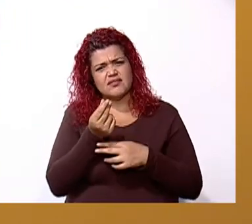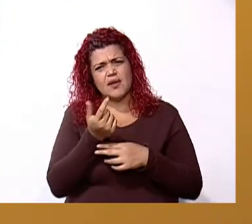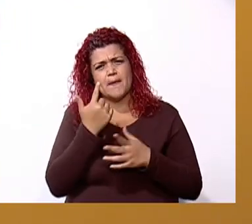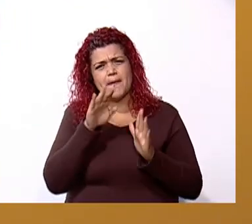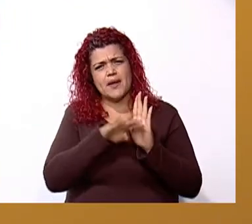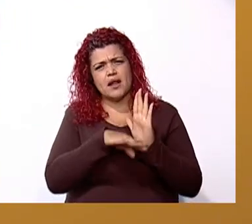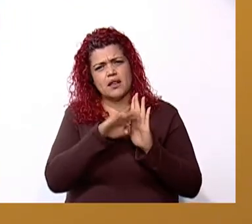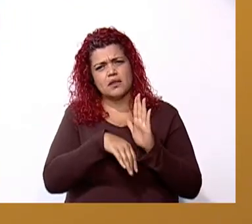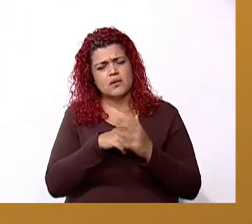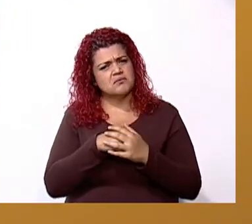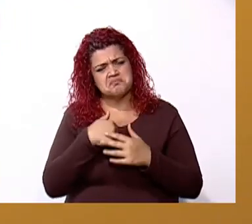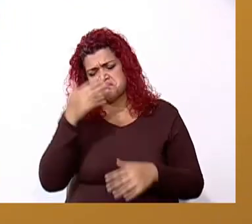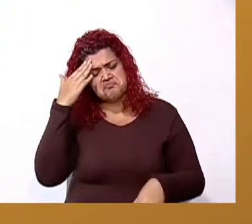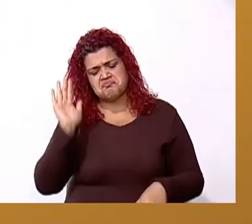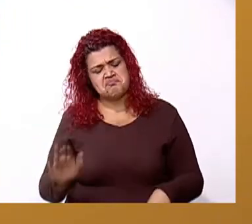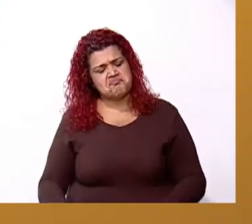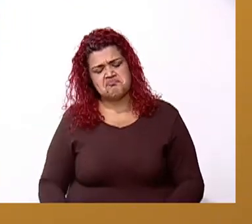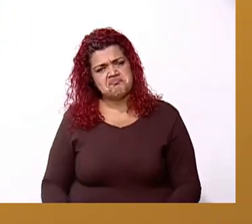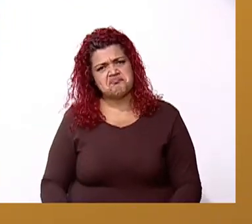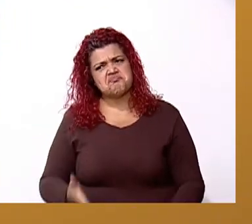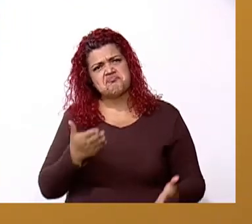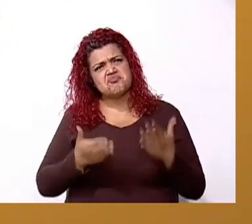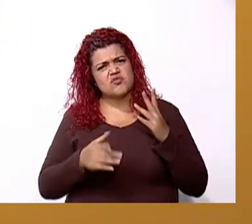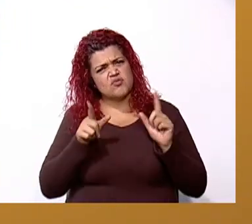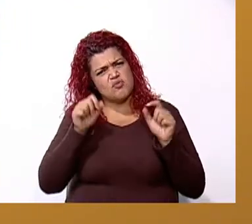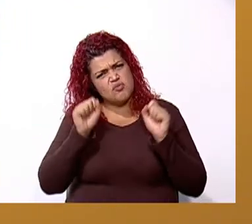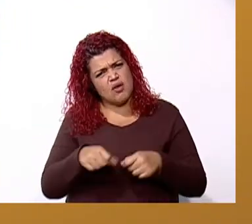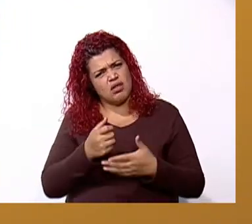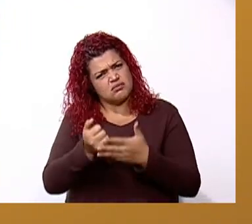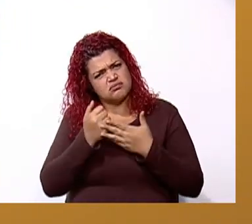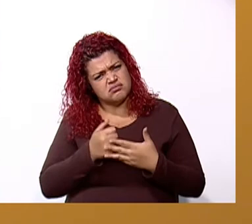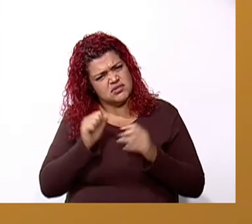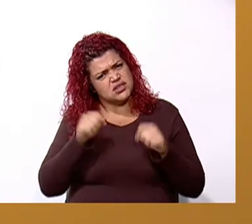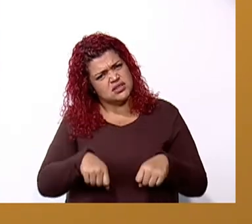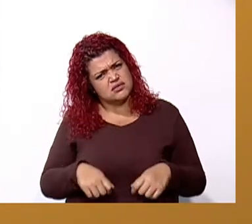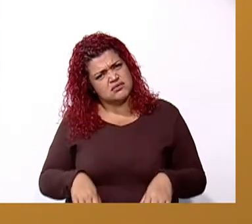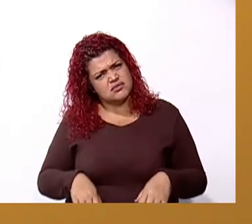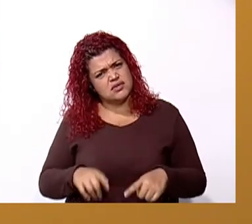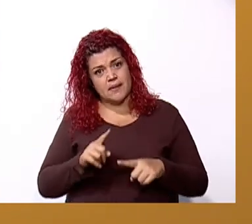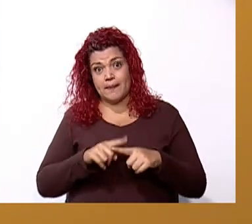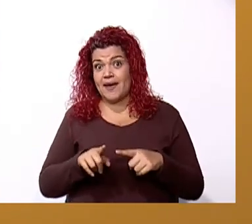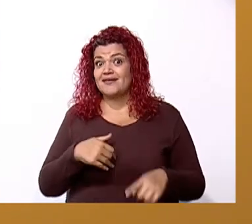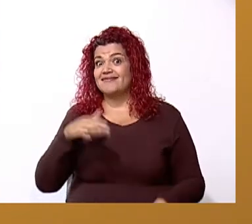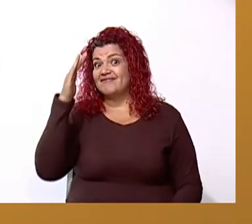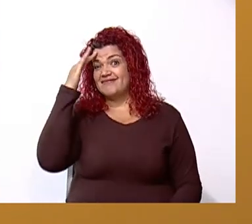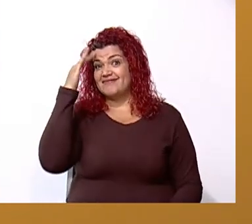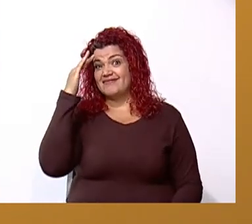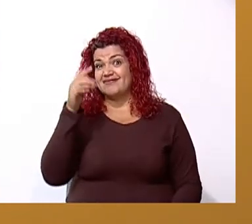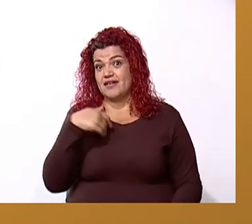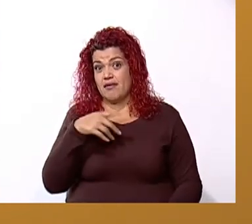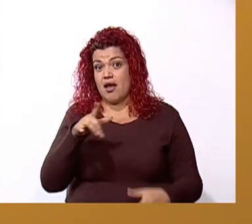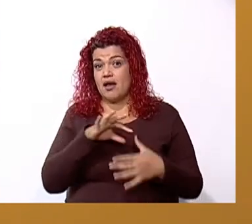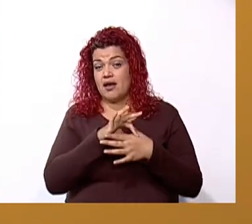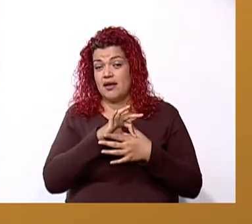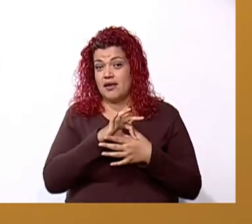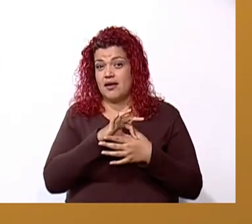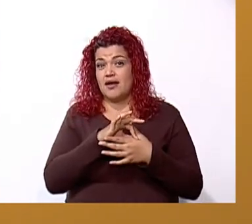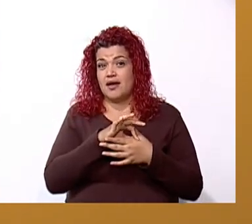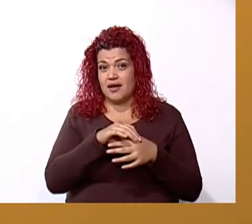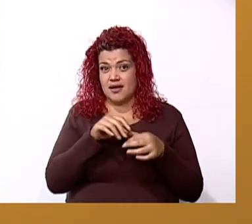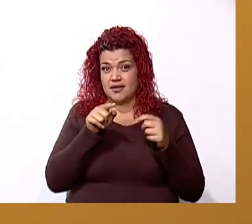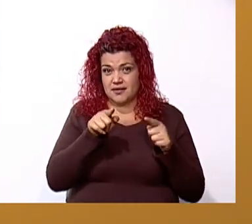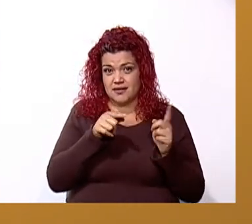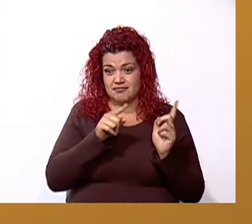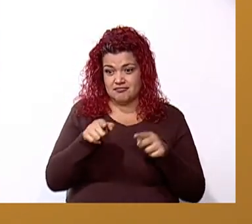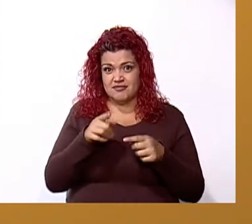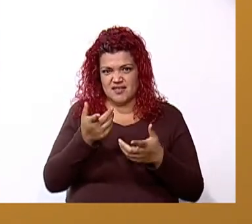cómodo? No sé. ¿Será que ustedes me pueden ayudar? Sí, pero ya sé, voy a ponerle al carnicero que me mande